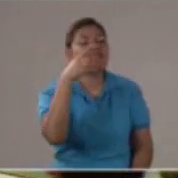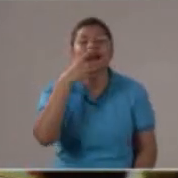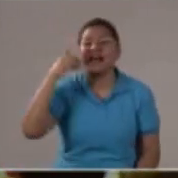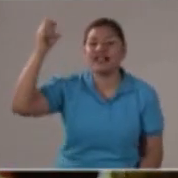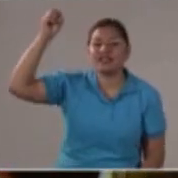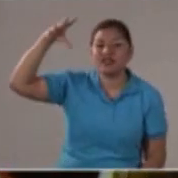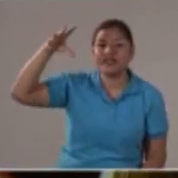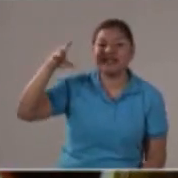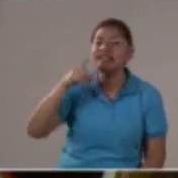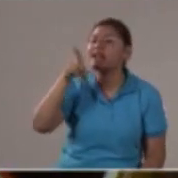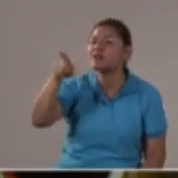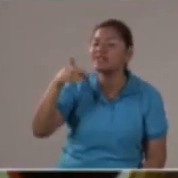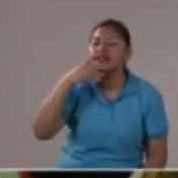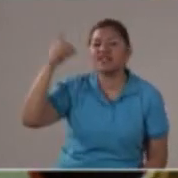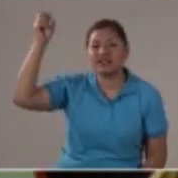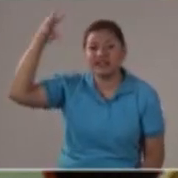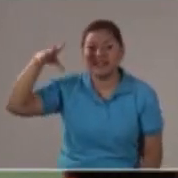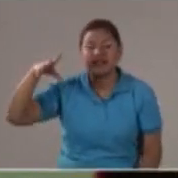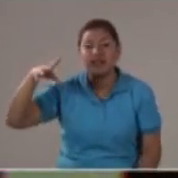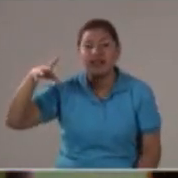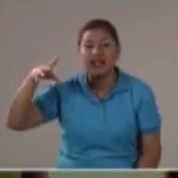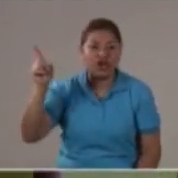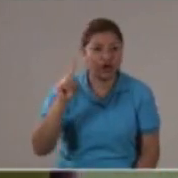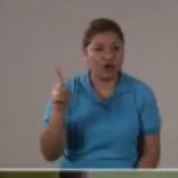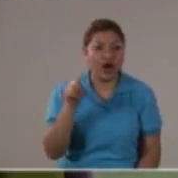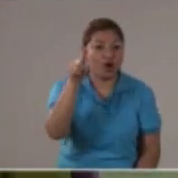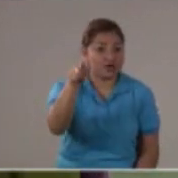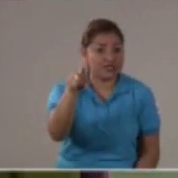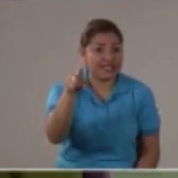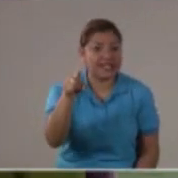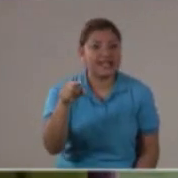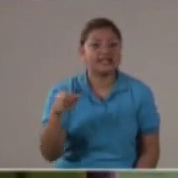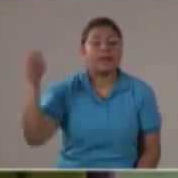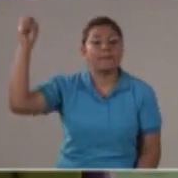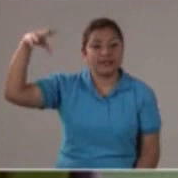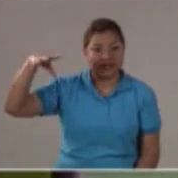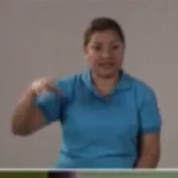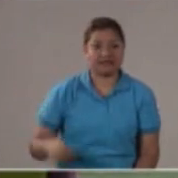bendiga, Dios lo bendiga. Ahora yo le digo, bendiga. A ver, bendiga.